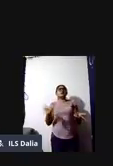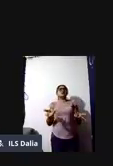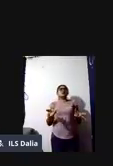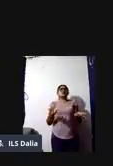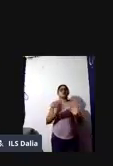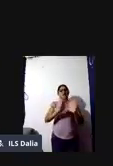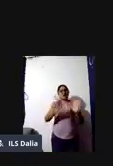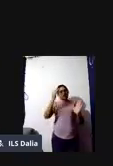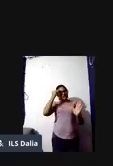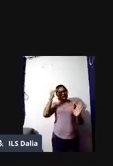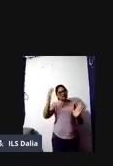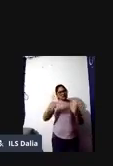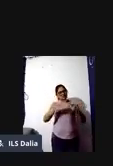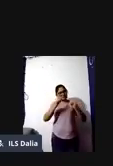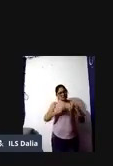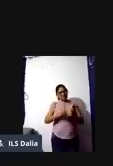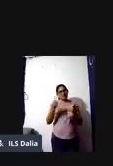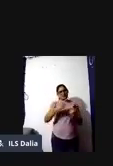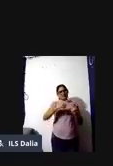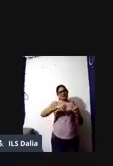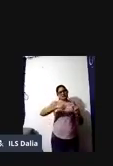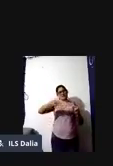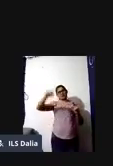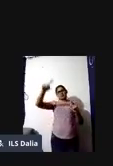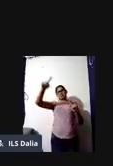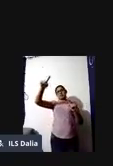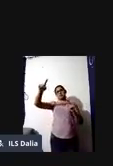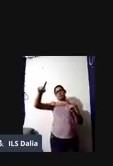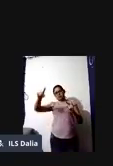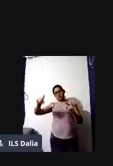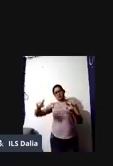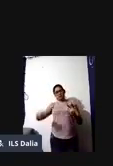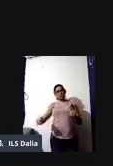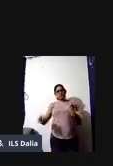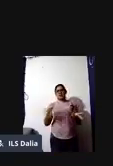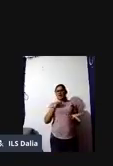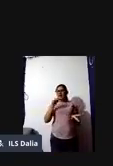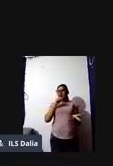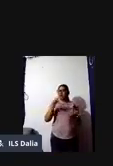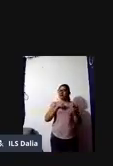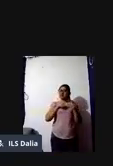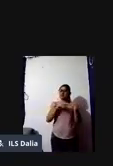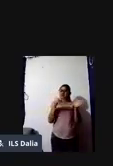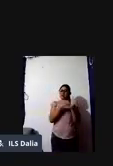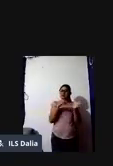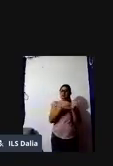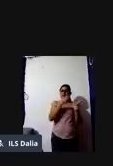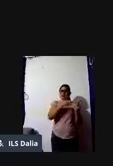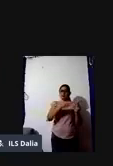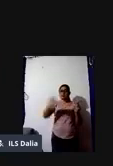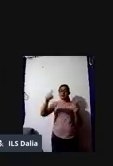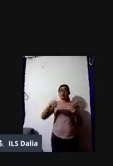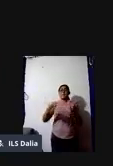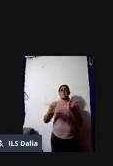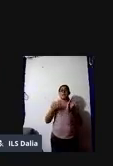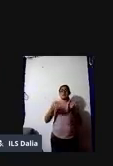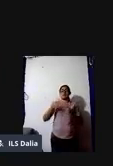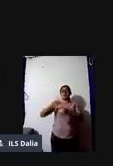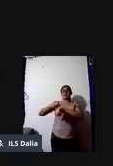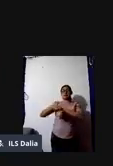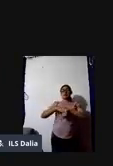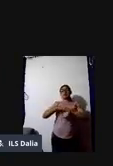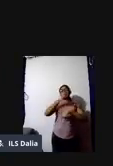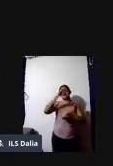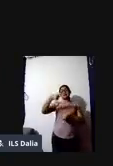abajo. Y el que nos estén anunciando constantemente que esta semana es la más peligrosa y que es la más difícil y que es